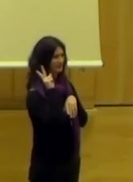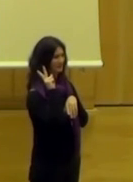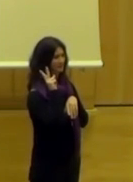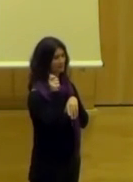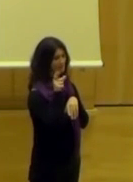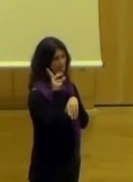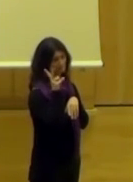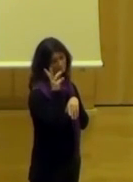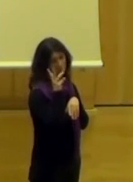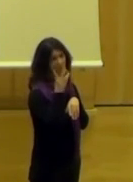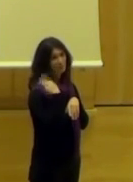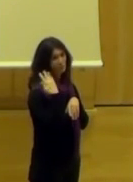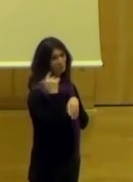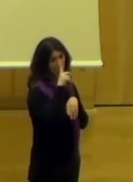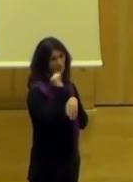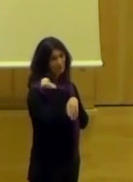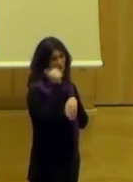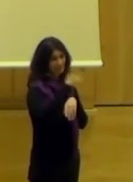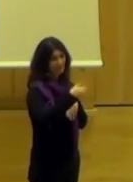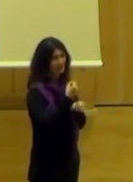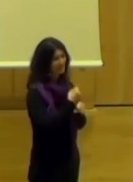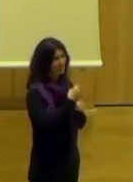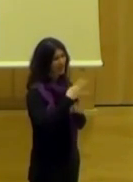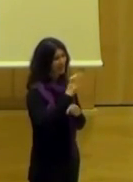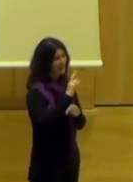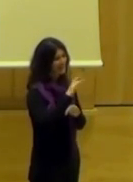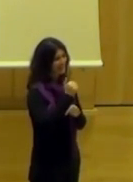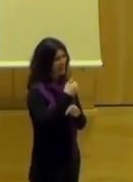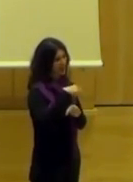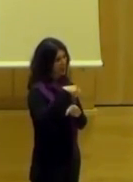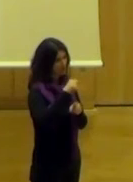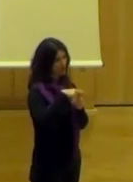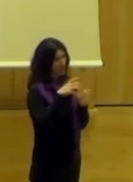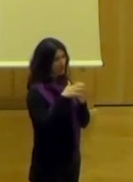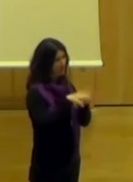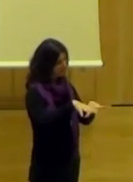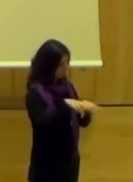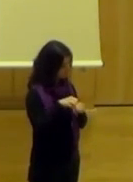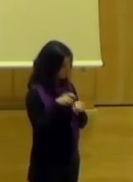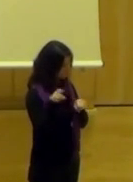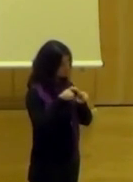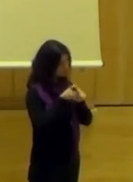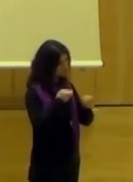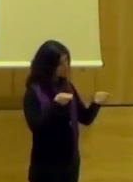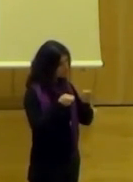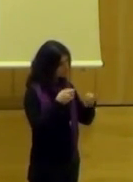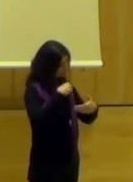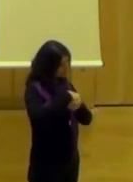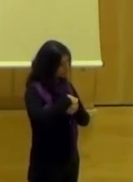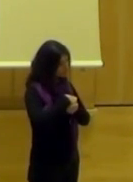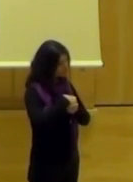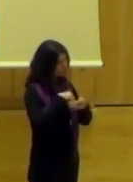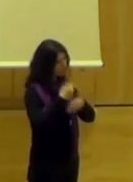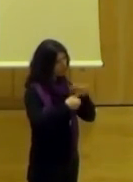Te quería preguntar, ¿desde hace cuántos años estáis trabajando en Castilla y Montijo? Y si Granada Acoge está coordinado, forma